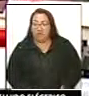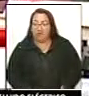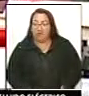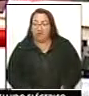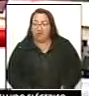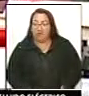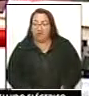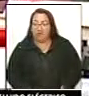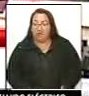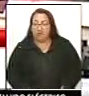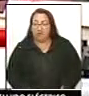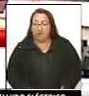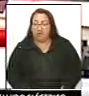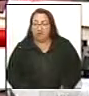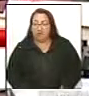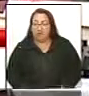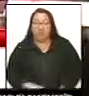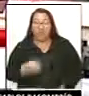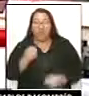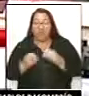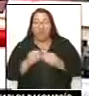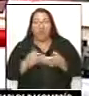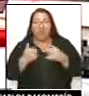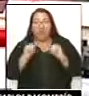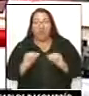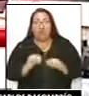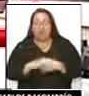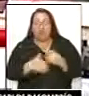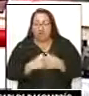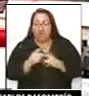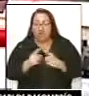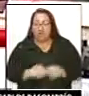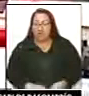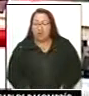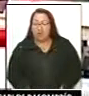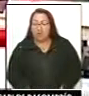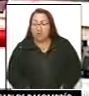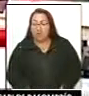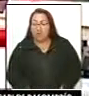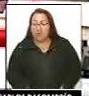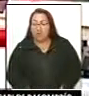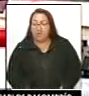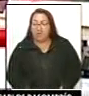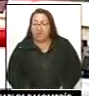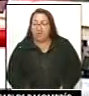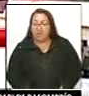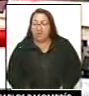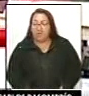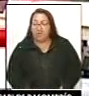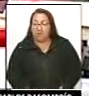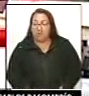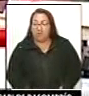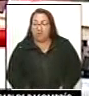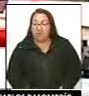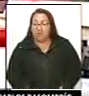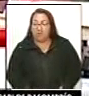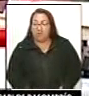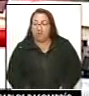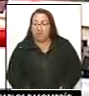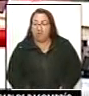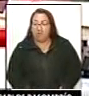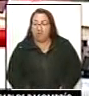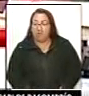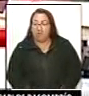resuelvan ellos, ¿cómo quedaría en todo caso Indecopi? ¿Ya no resolvería?